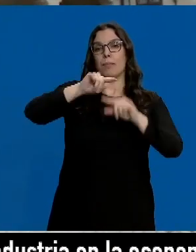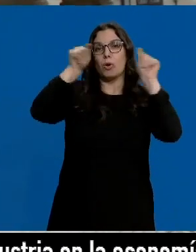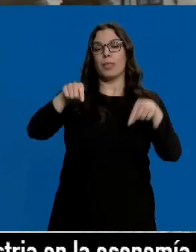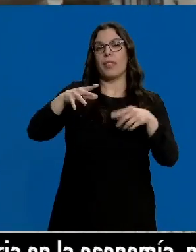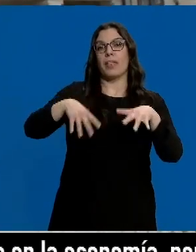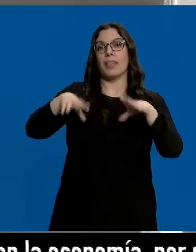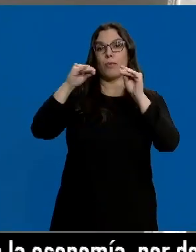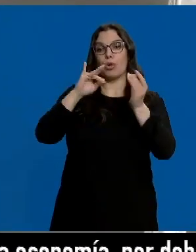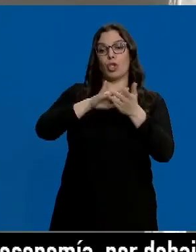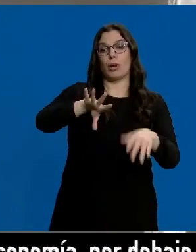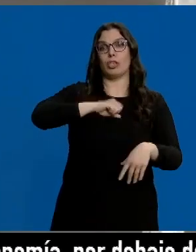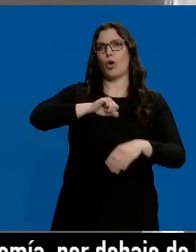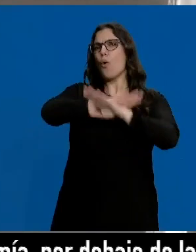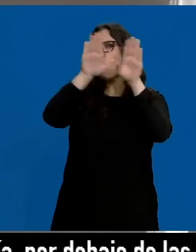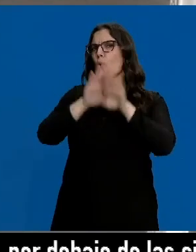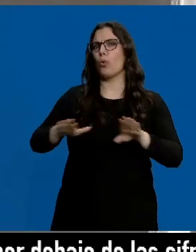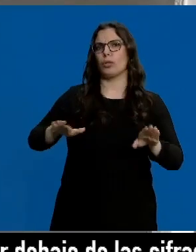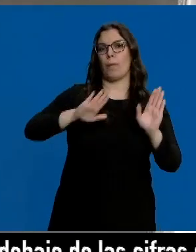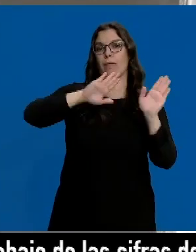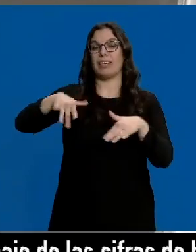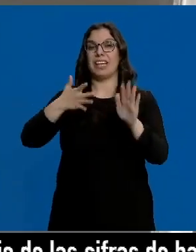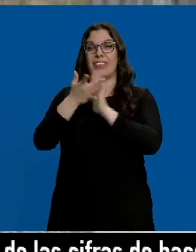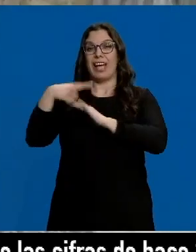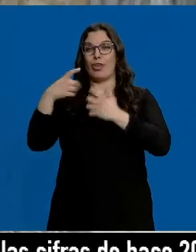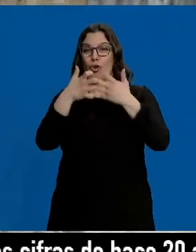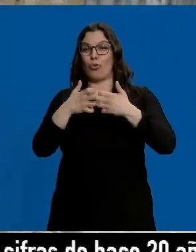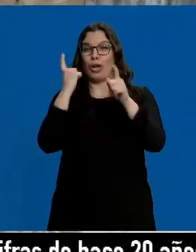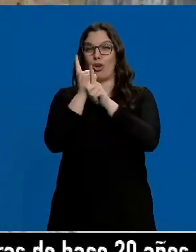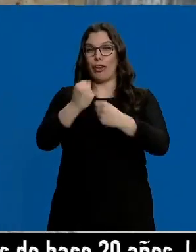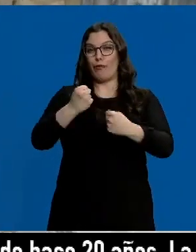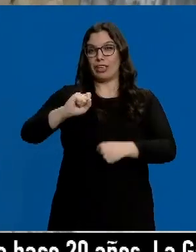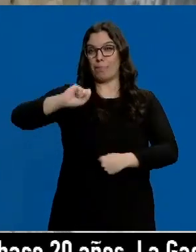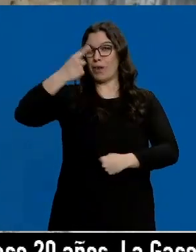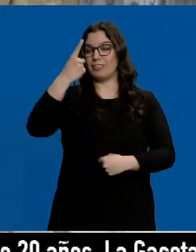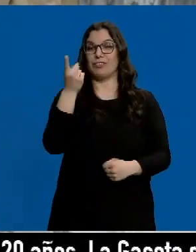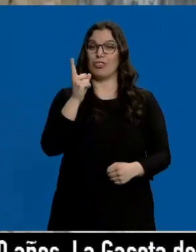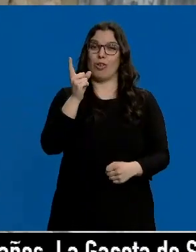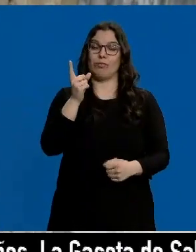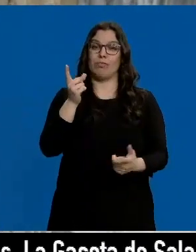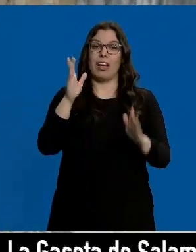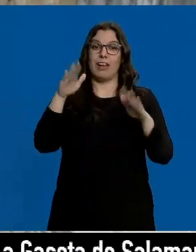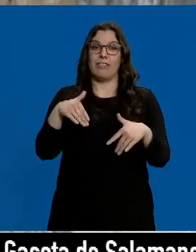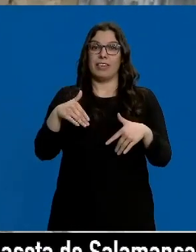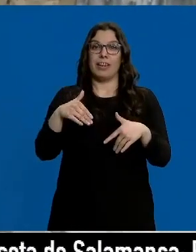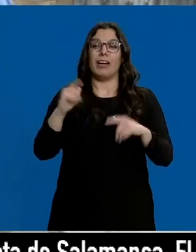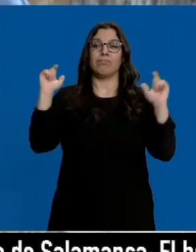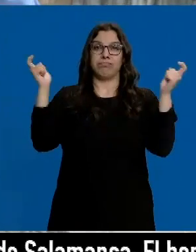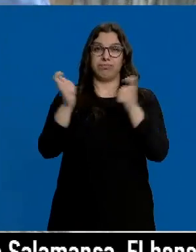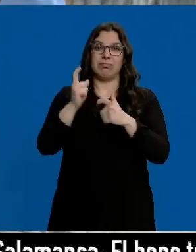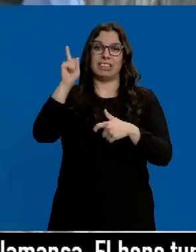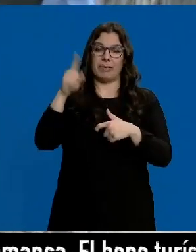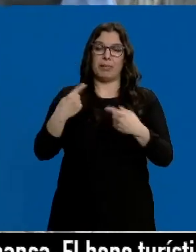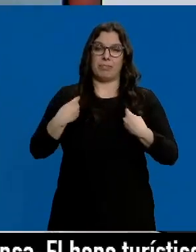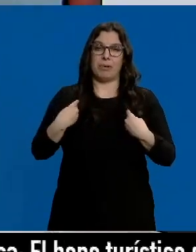en registrar contagios. No es que tengan armas contra el coronavirus, es que desgraciadamente tampoco las tienen contra la